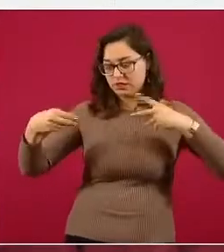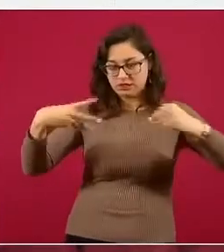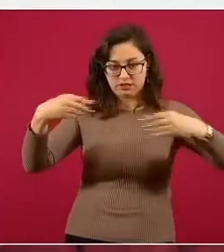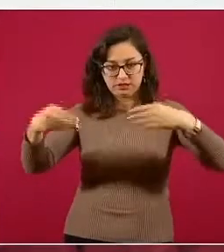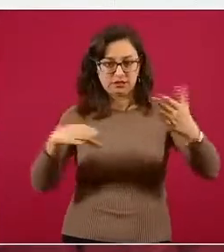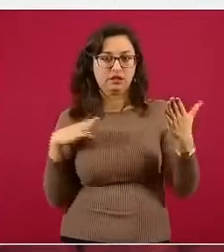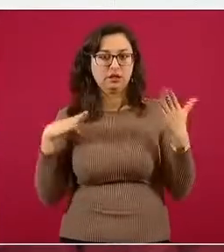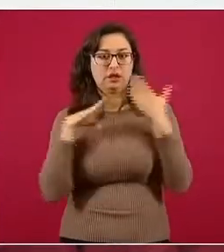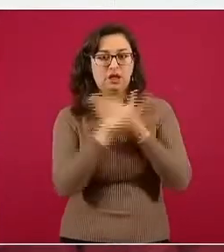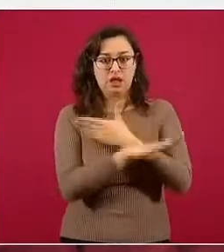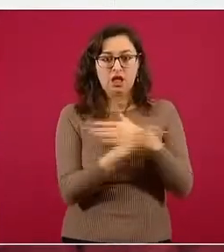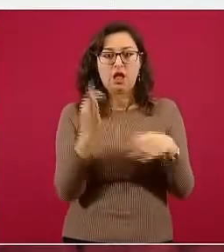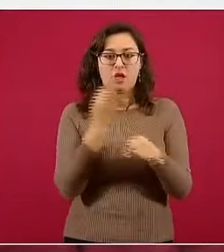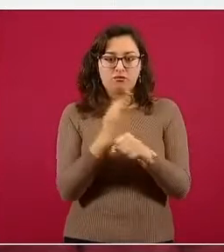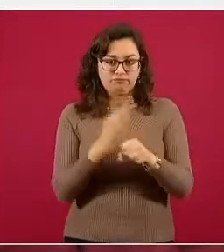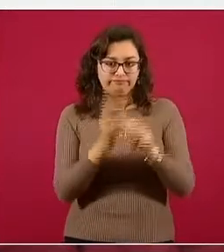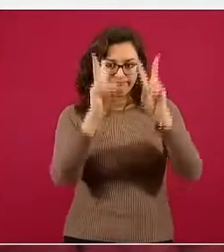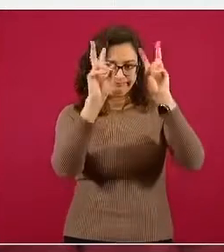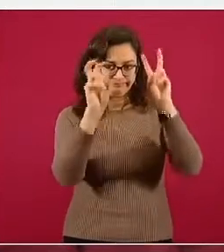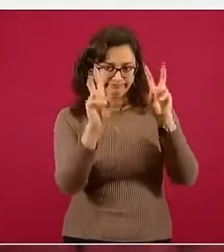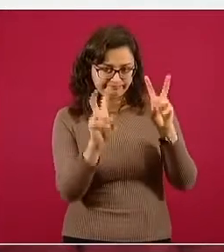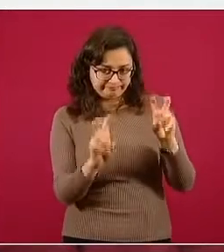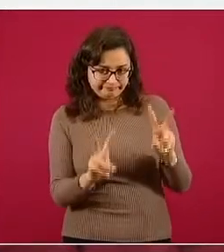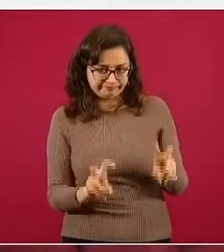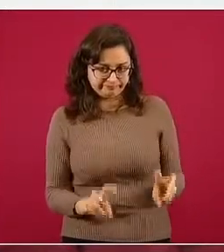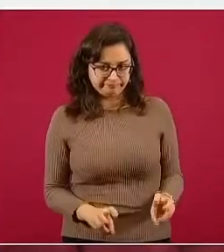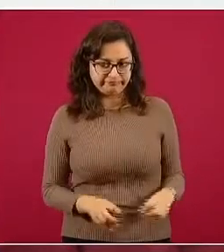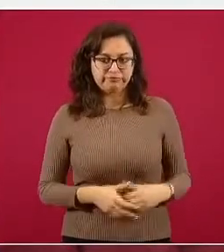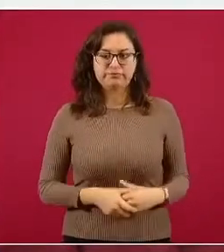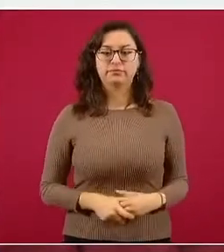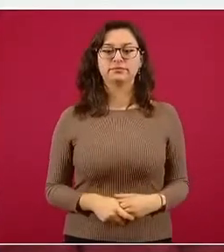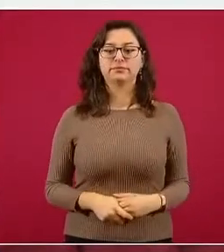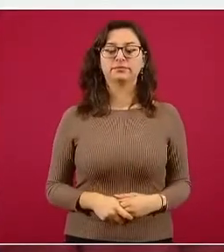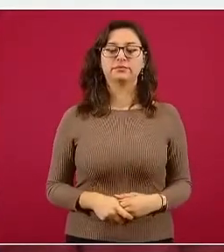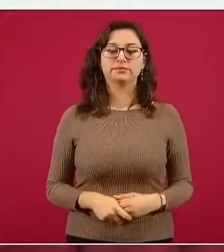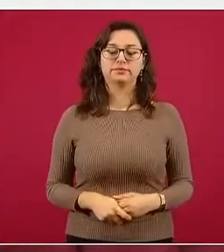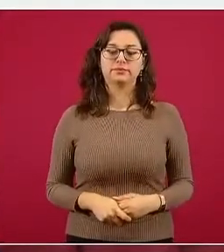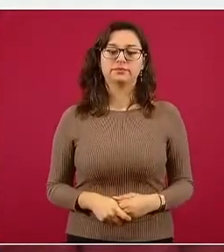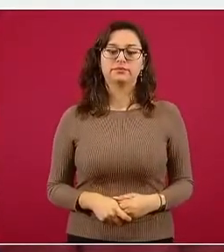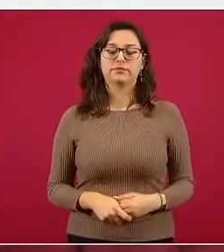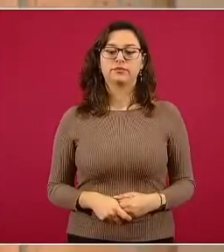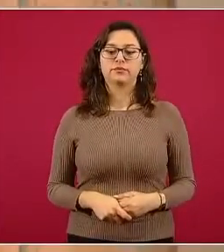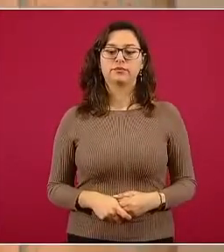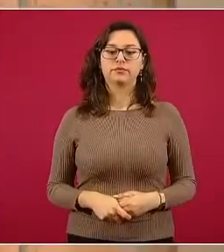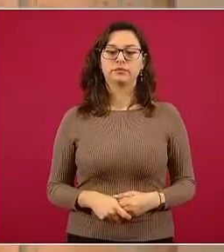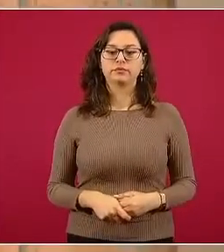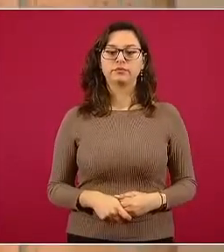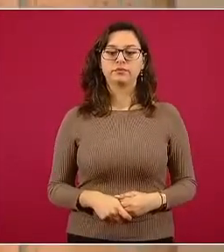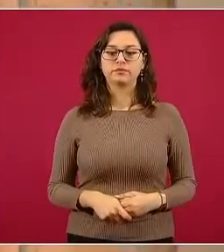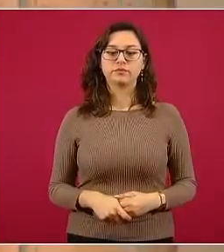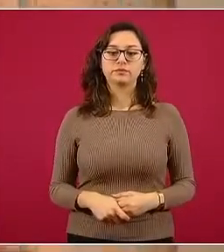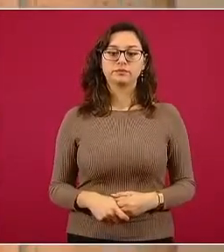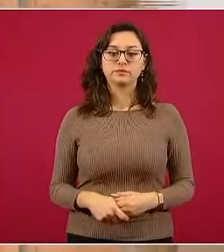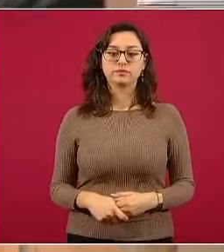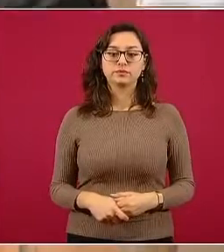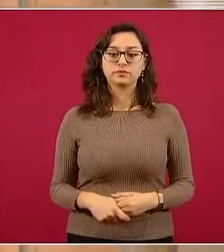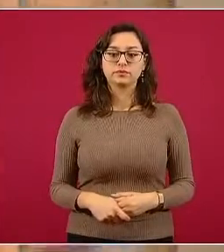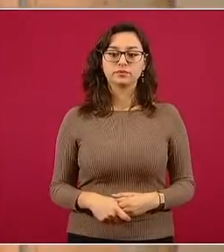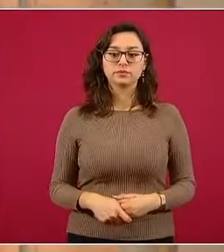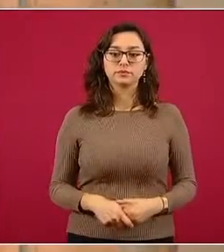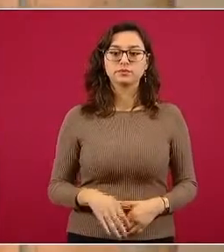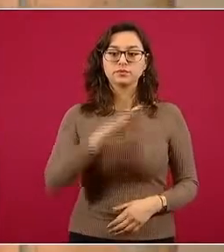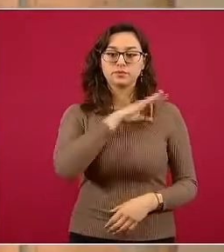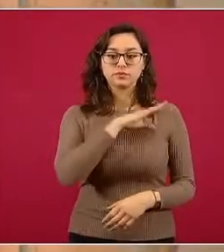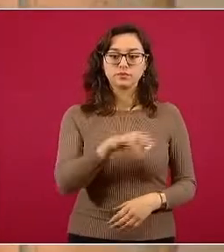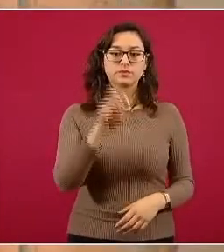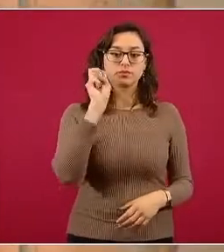los que voy a hablar en las láminas siguientes. La que sigue, por favor. Son las gráficas que nos muestran